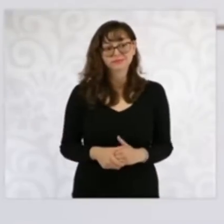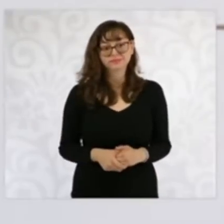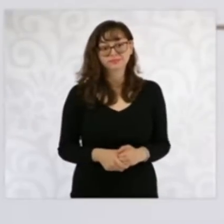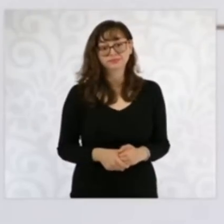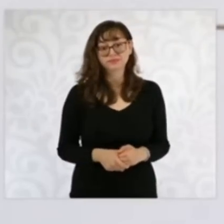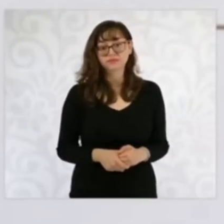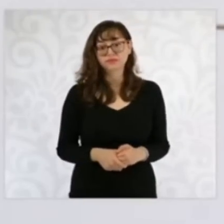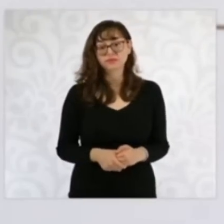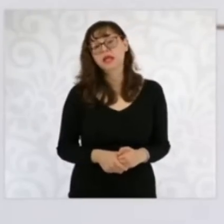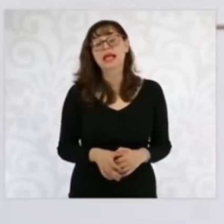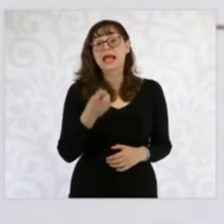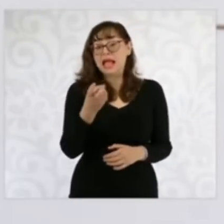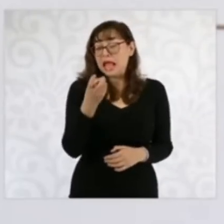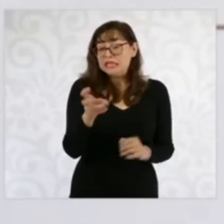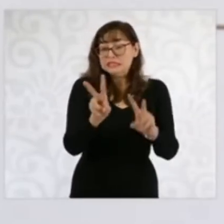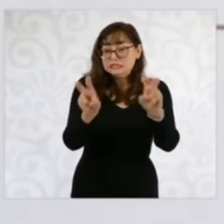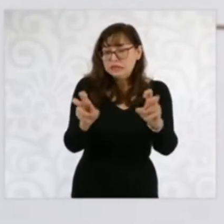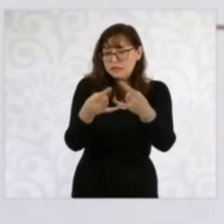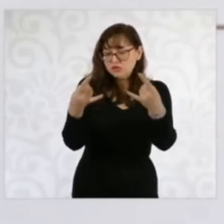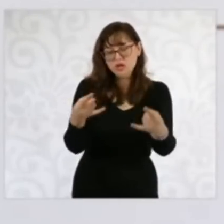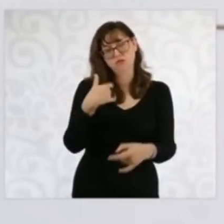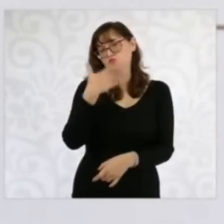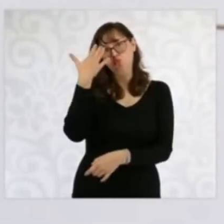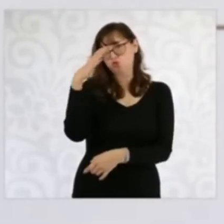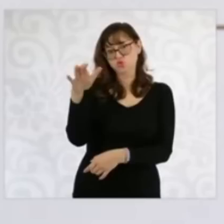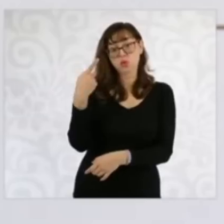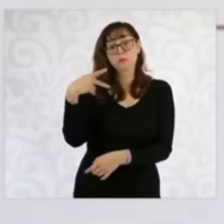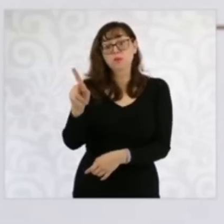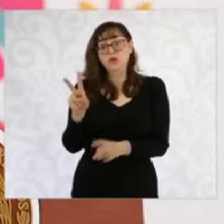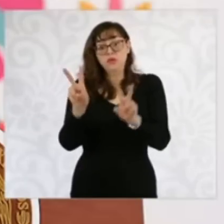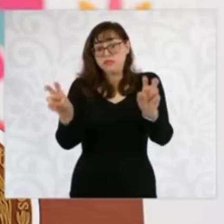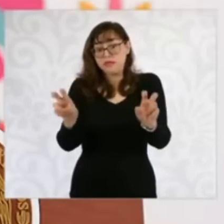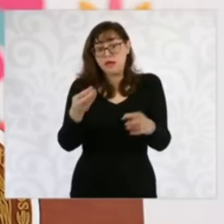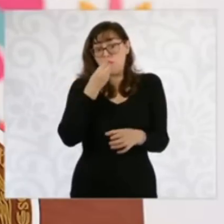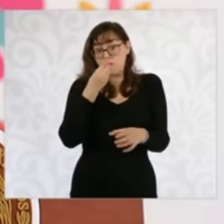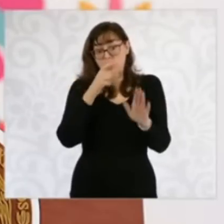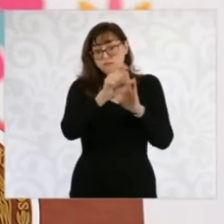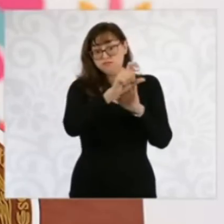No conozco en particular las razones, pero lo cierto es que el etiquetado es algo fundamental.